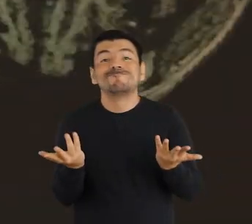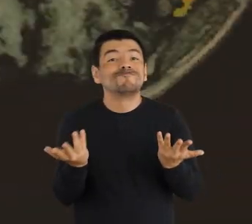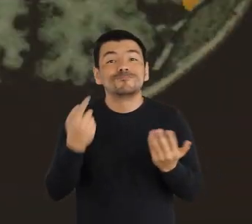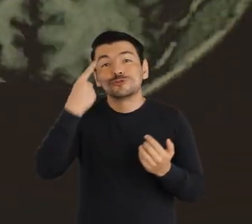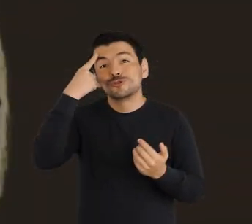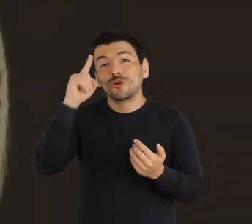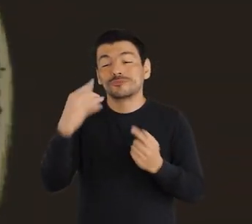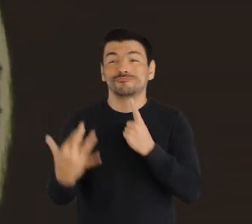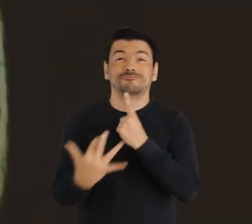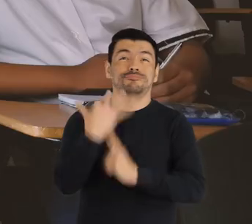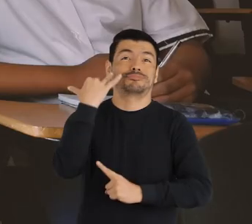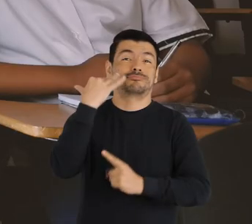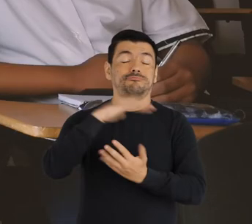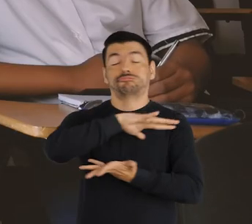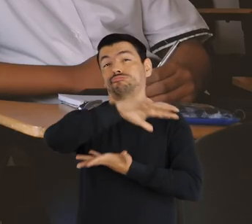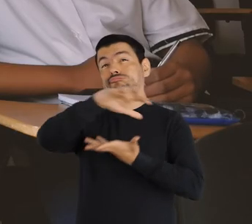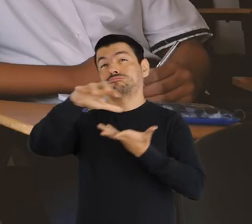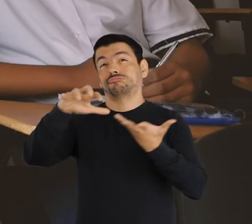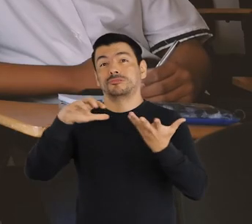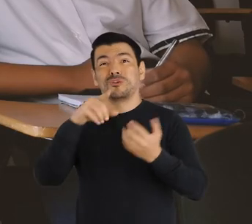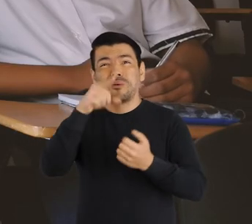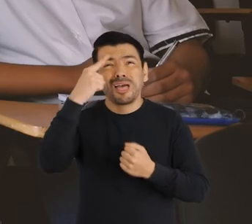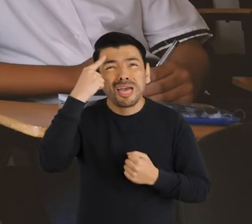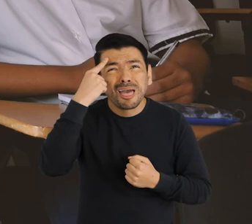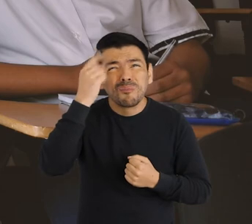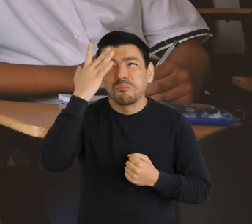has preguntado por qué te pasó esto a ti.